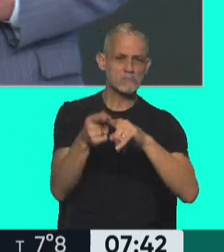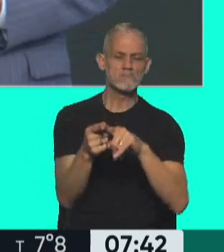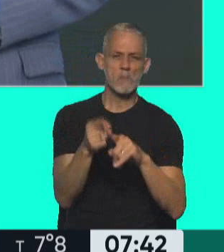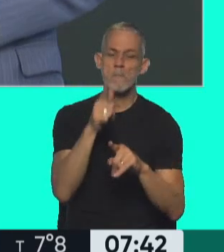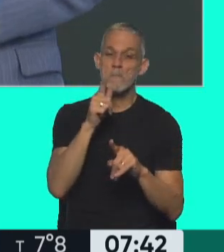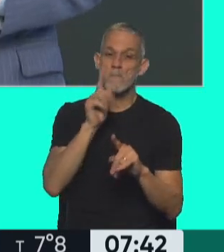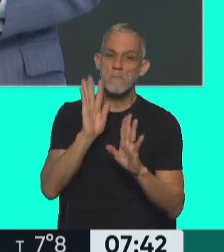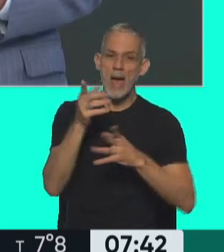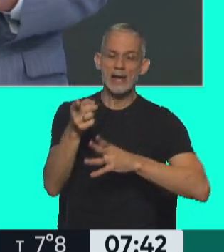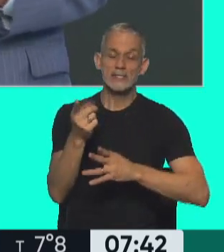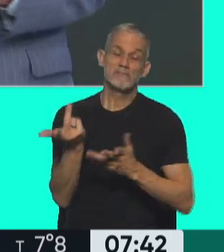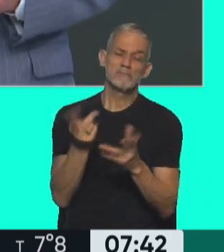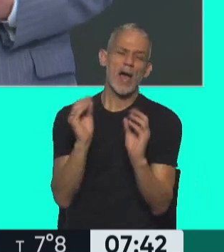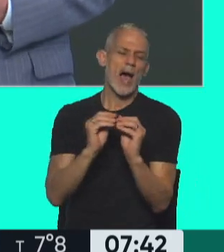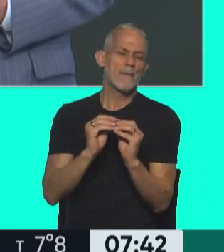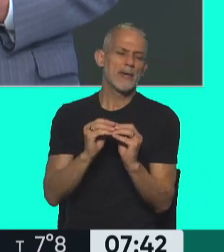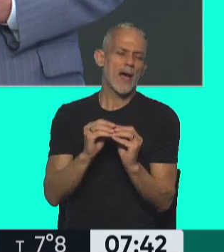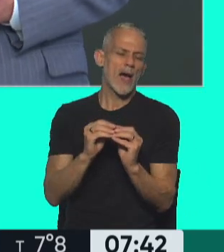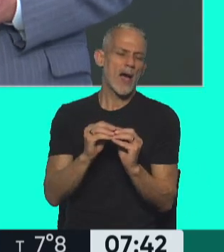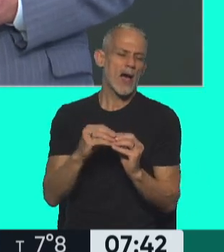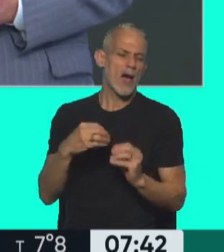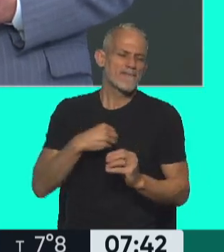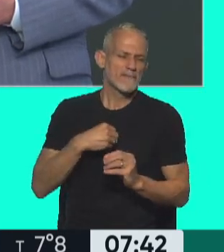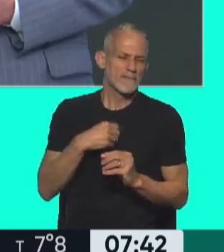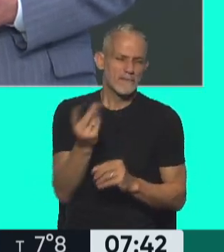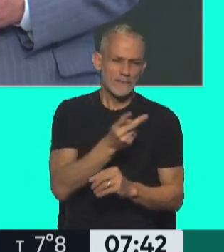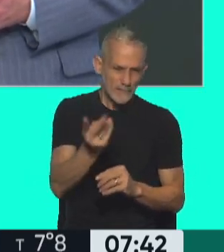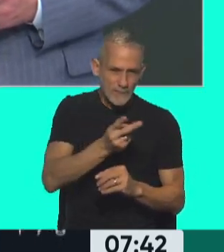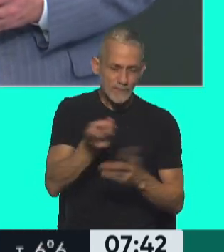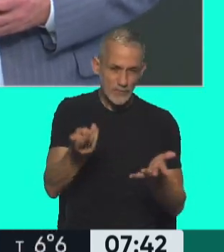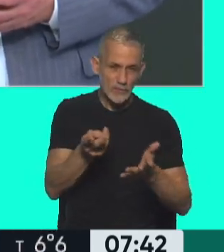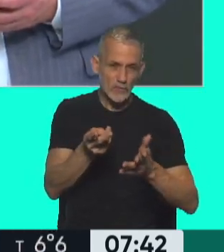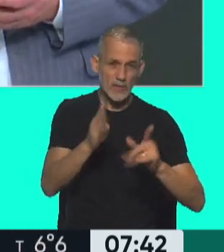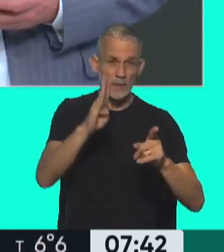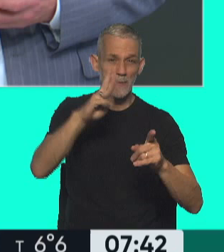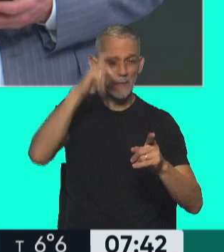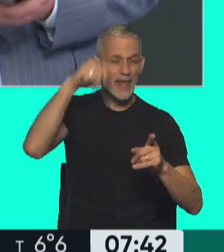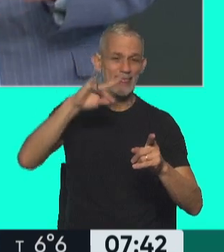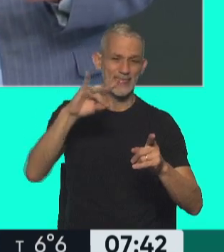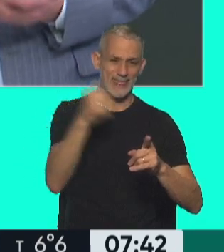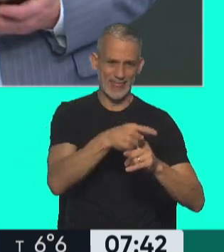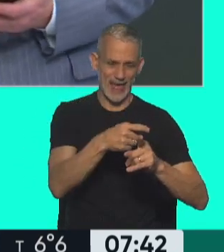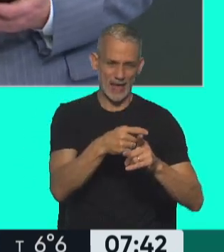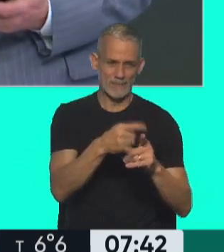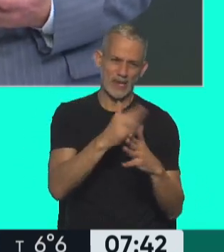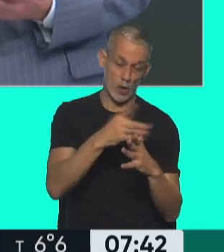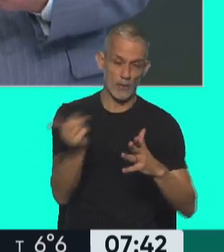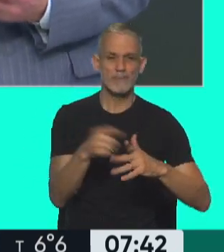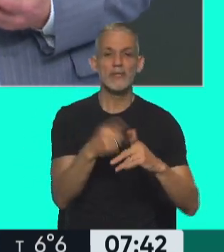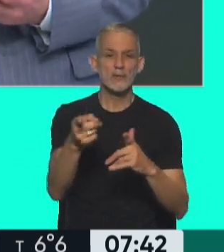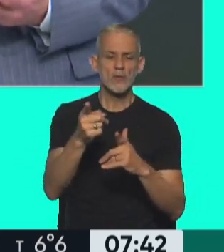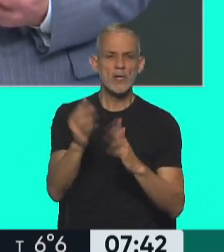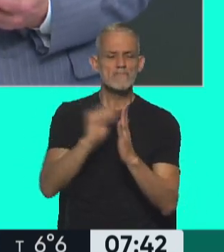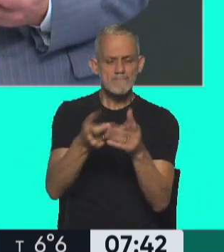como una amiga íntima, acaso algo más que eso, de Brenda Uliarte. Bueno. Y sí, estaba registrada